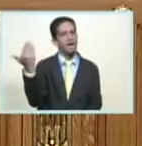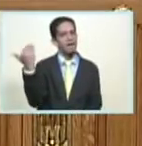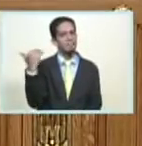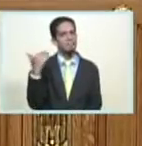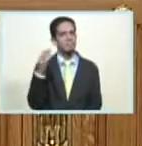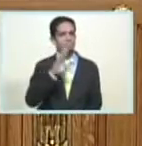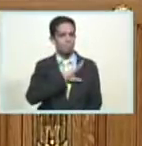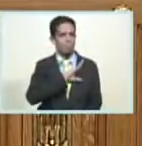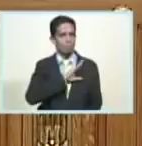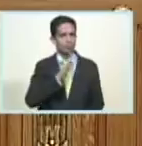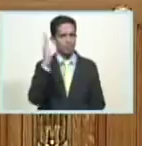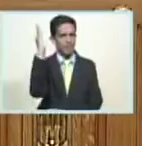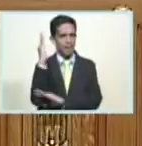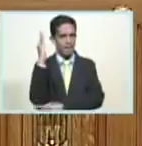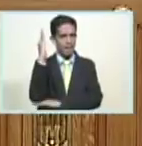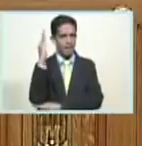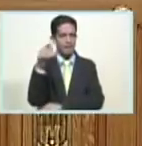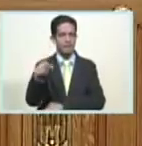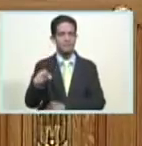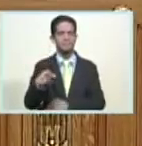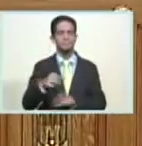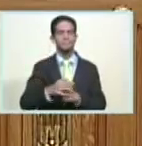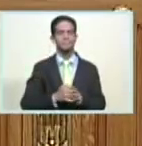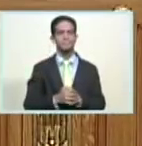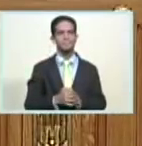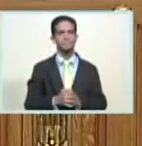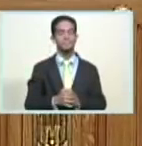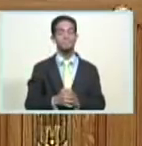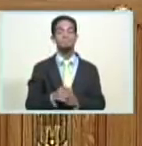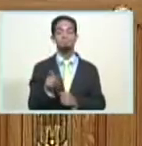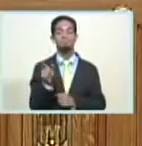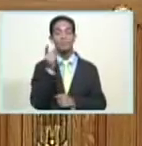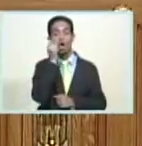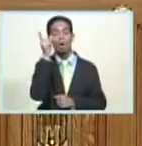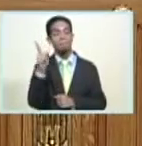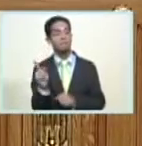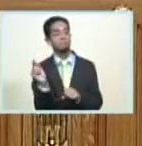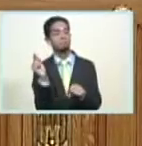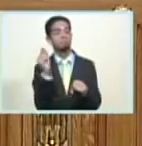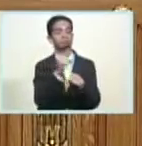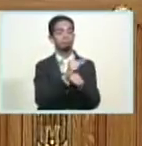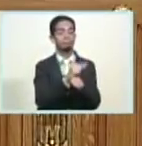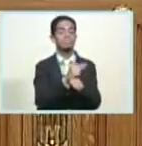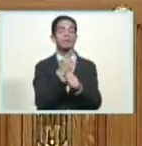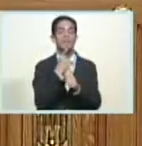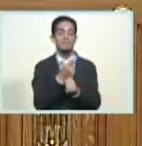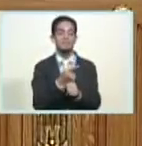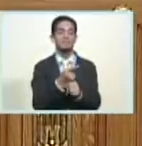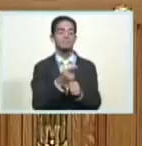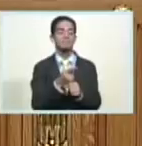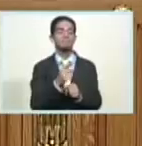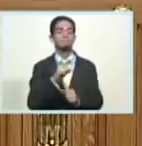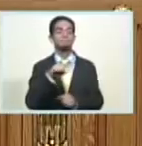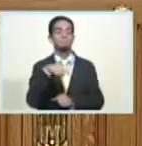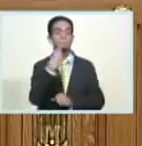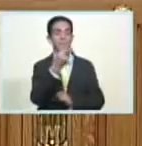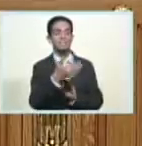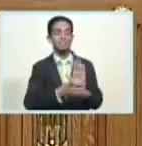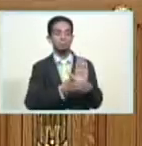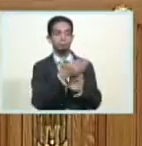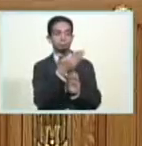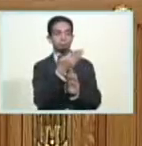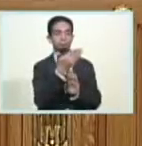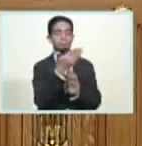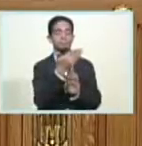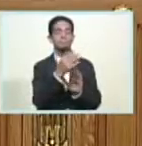larense. Y Pepi Montes de Oca le dijo: mira, Ali Rodríguez, mañana sale la gaceta con los